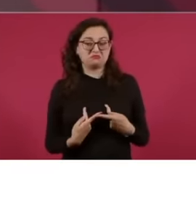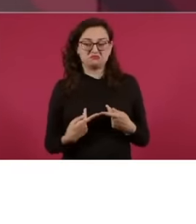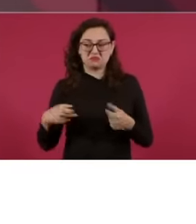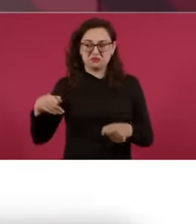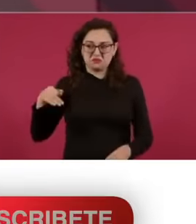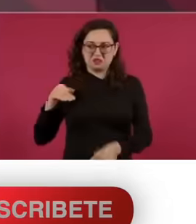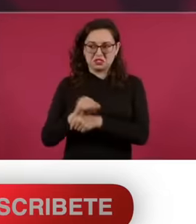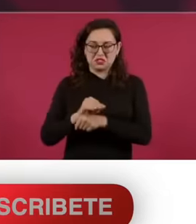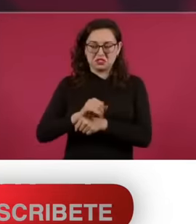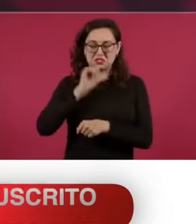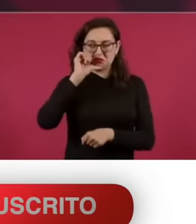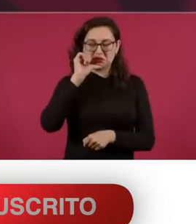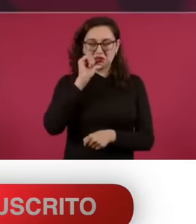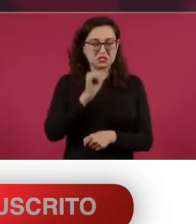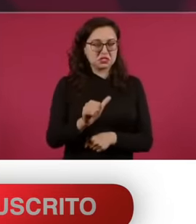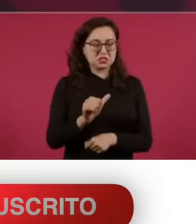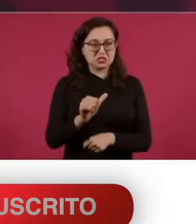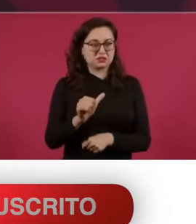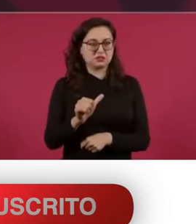lo